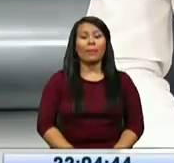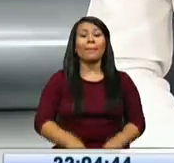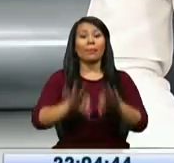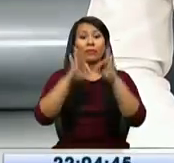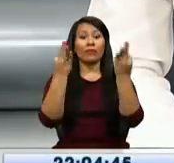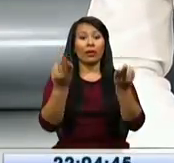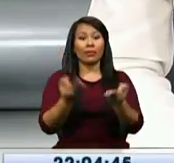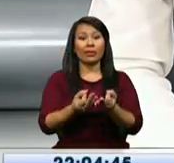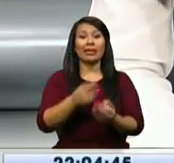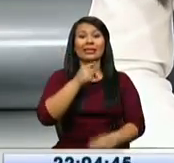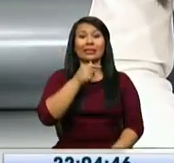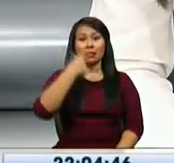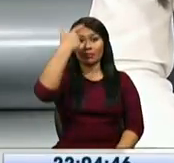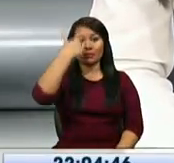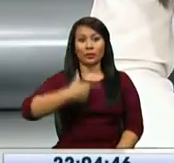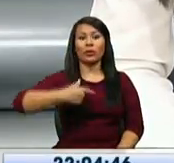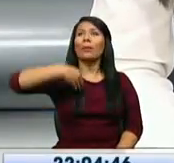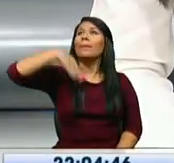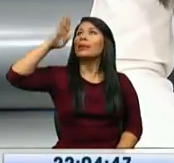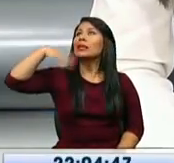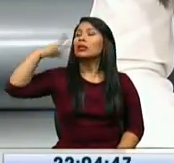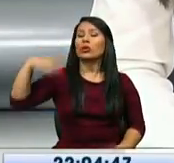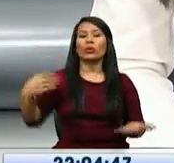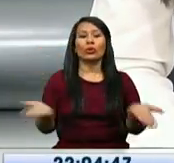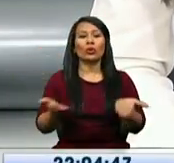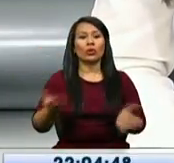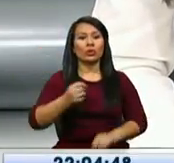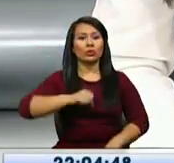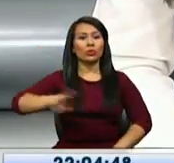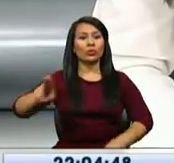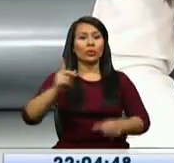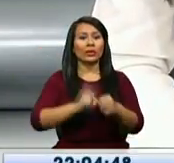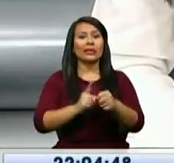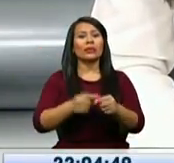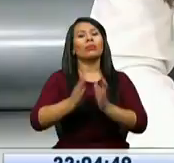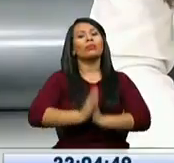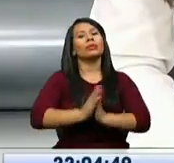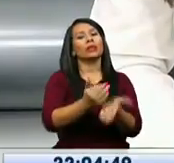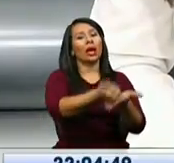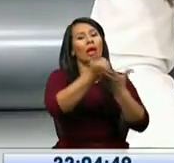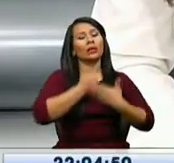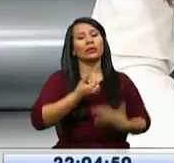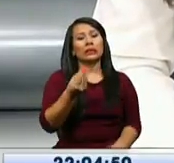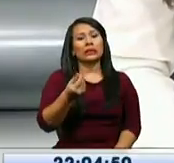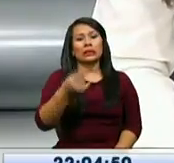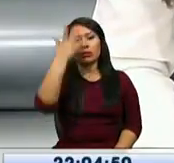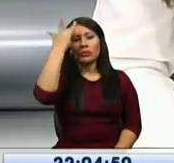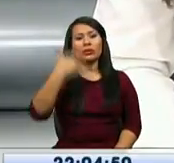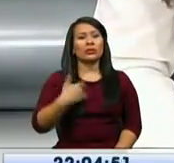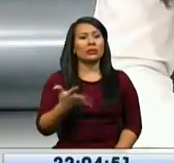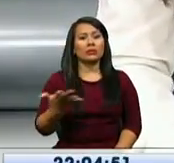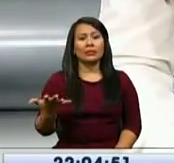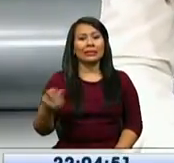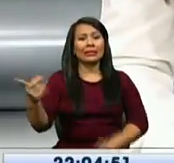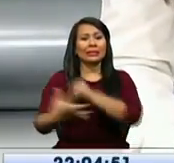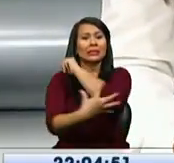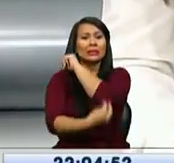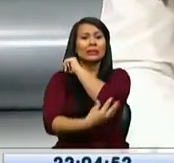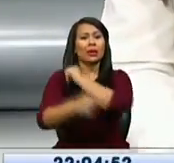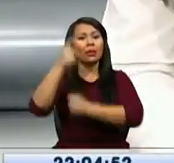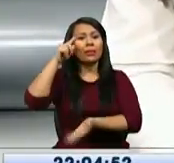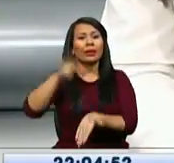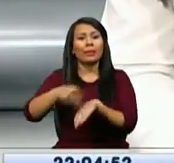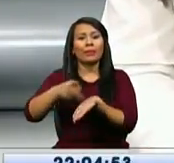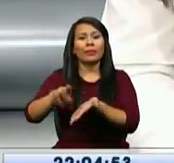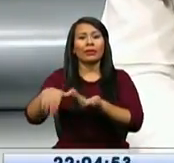Familiares de un pintor que fue apuñalado en el sur de Quito solicitan ayuda económica para darle cristiana sepultura, ya que no cuentan con los